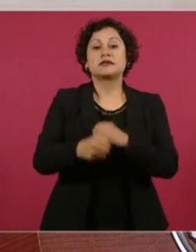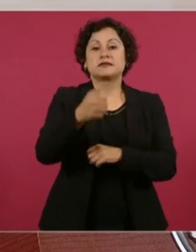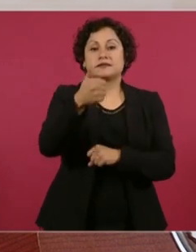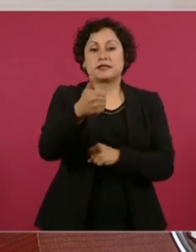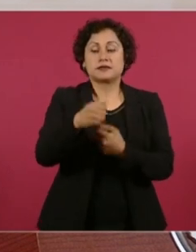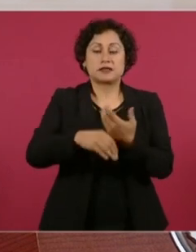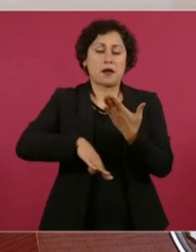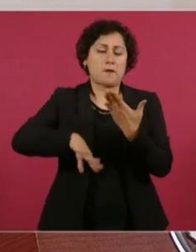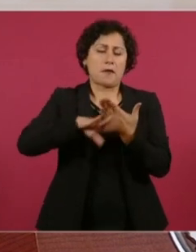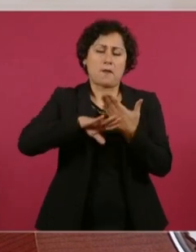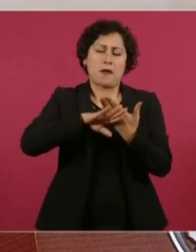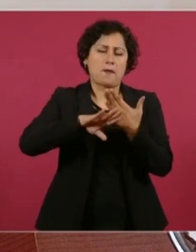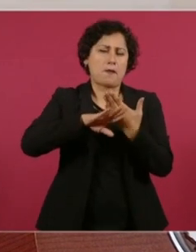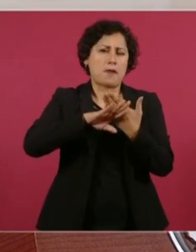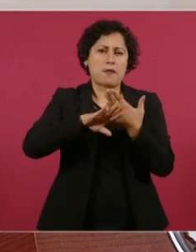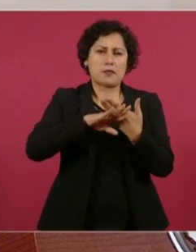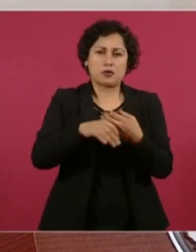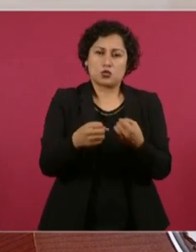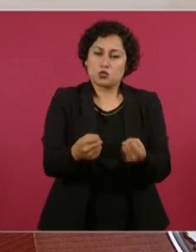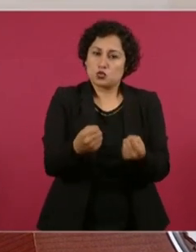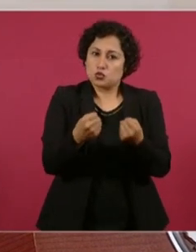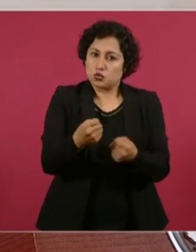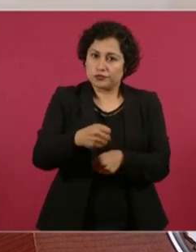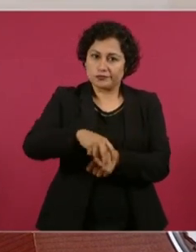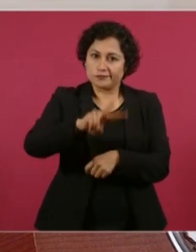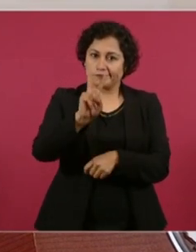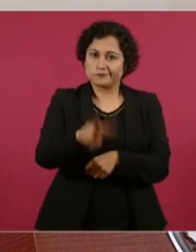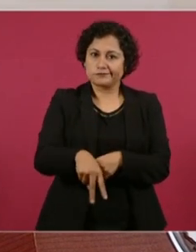que fue fuertísima,